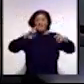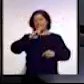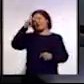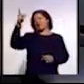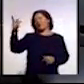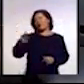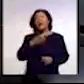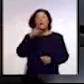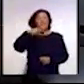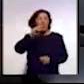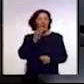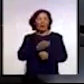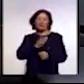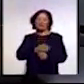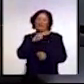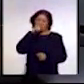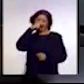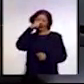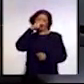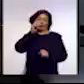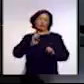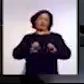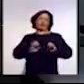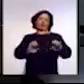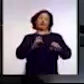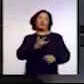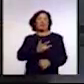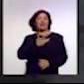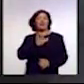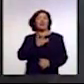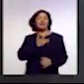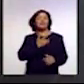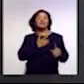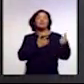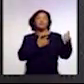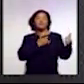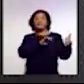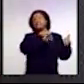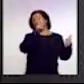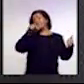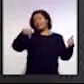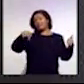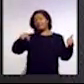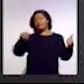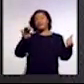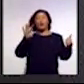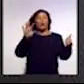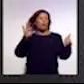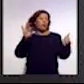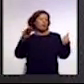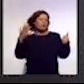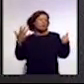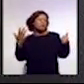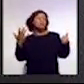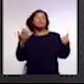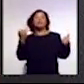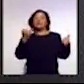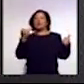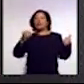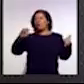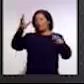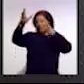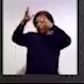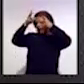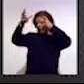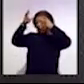sentimos muy orgullosos de ellos y los que no están dentro de los seis para irse a china que también son altamente talentosos y